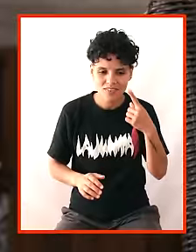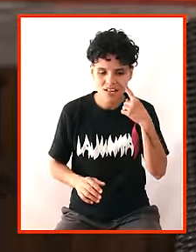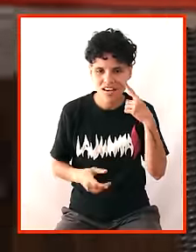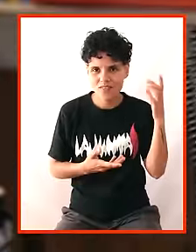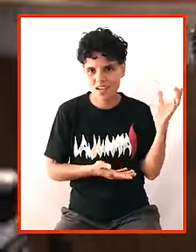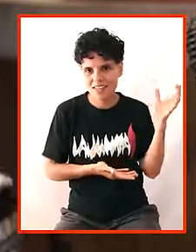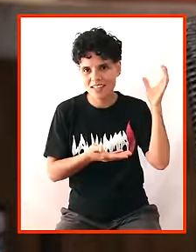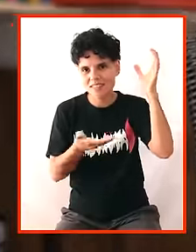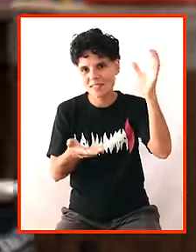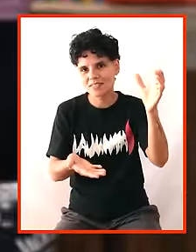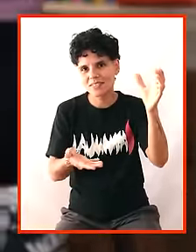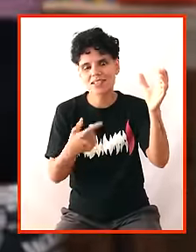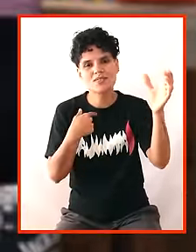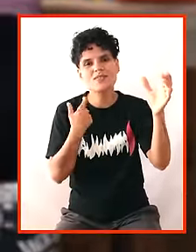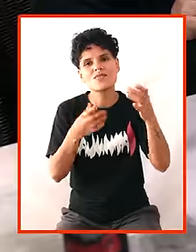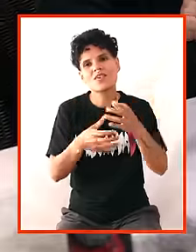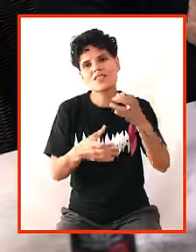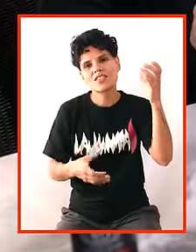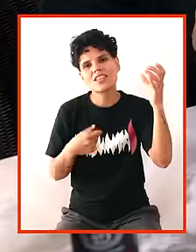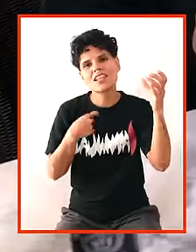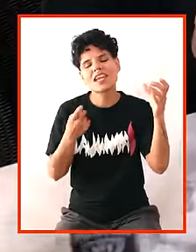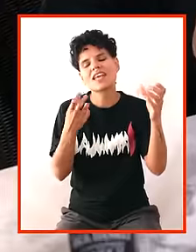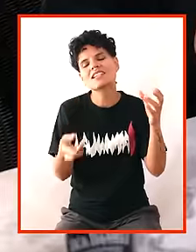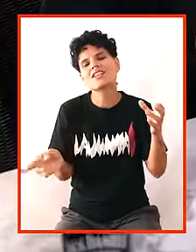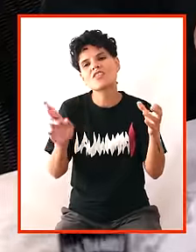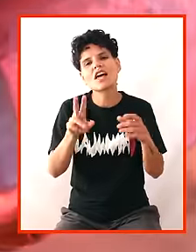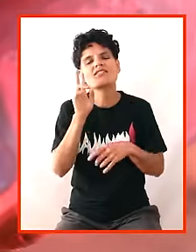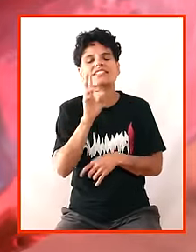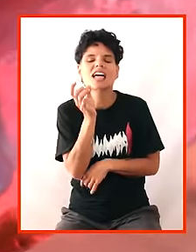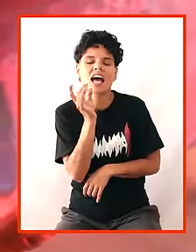coca? Mi retornable sin azúcar.